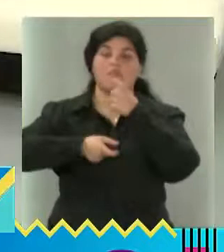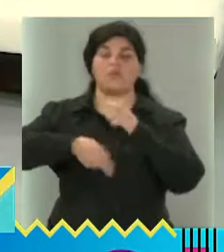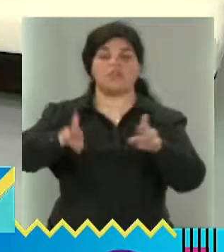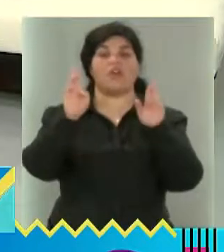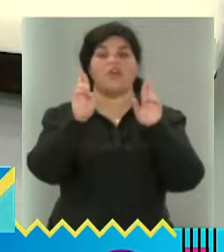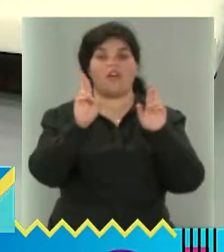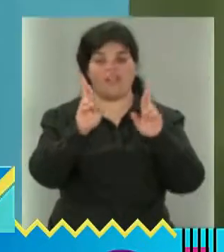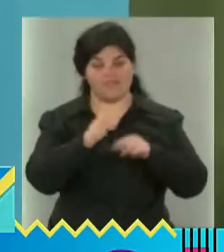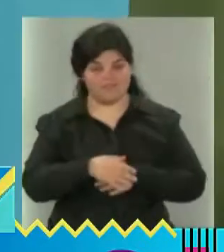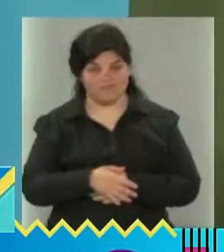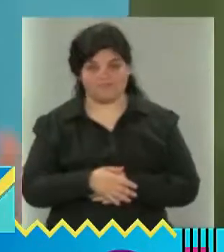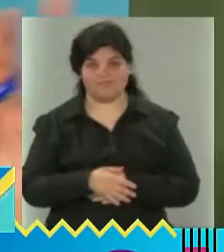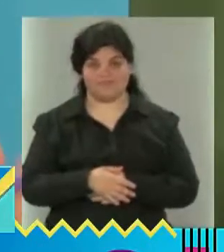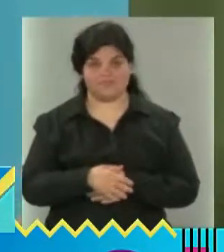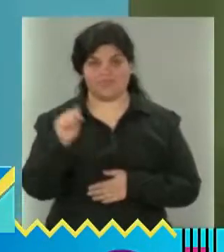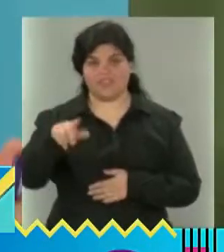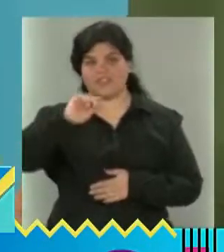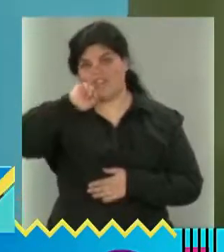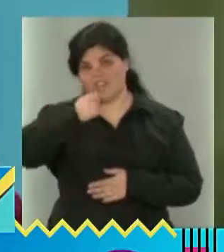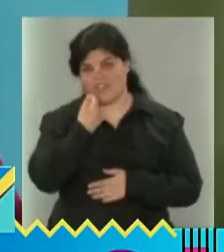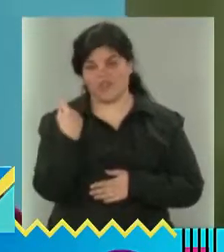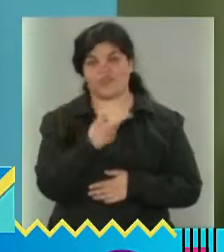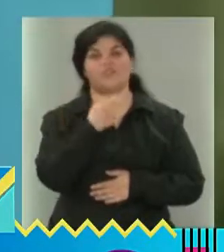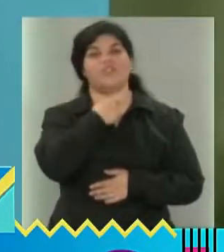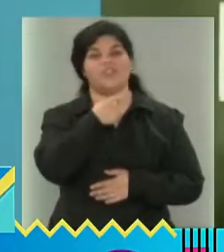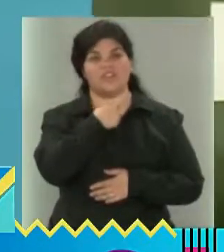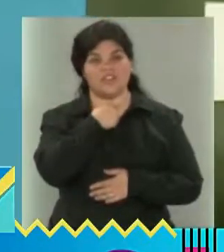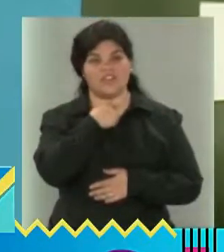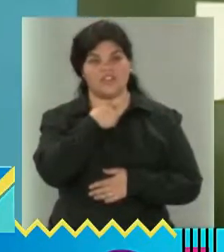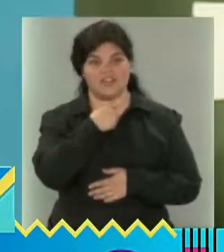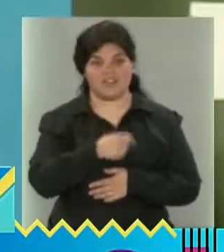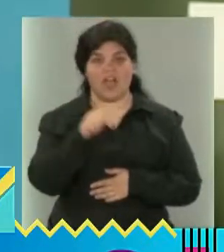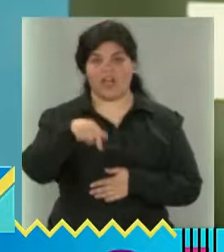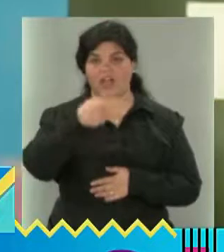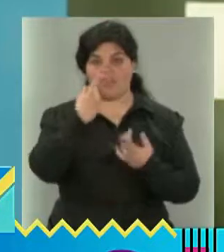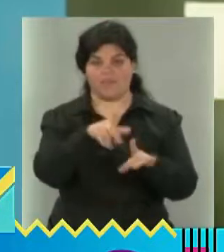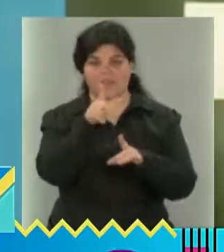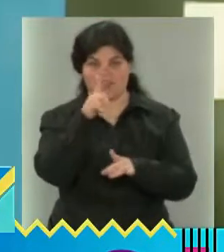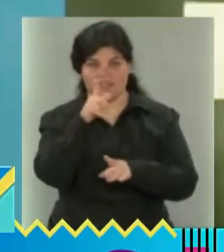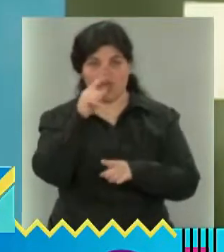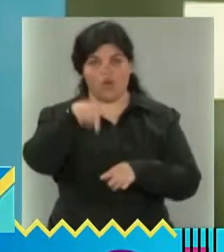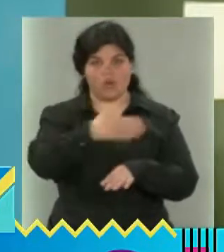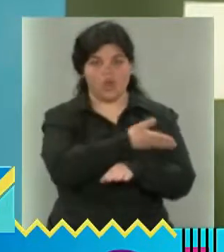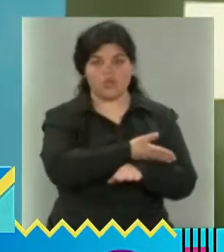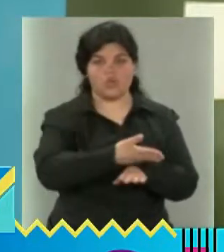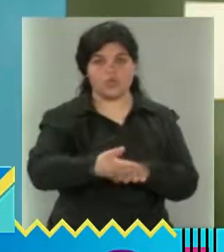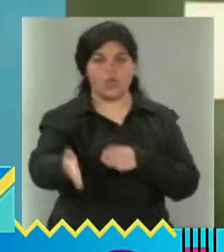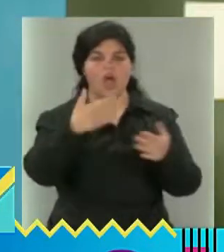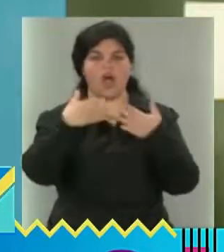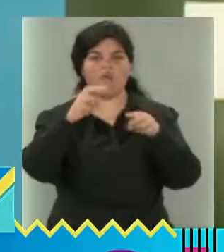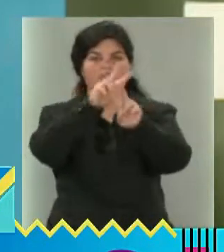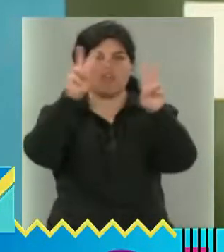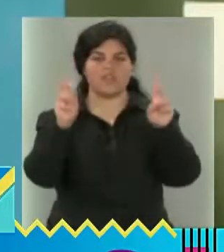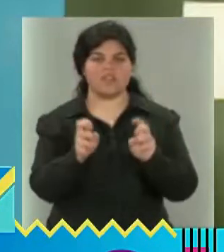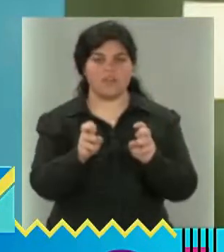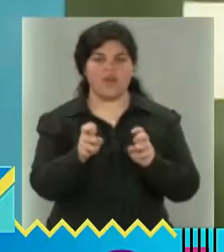Bueno, ese era un gusto que nos queríamos dar también para hacerlo aquí en Distintos Parecidos. Vamos a continuar hablando de la vitivinicultura